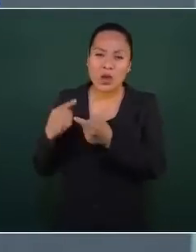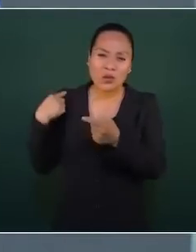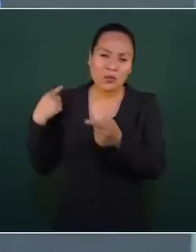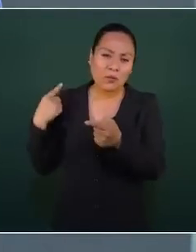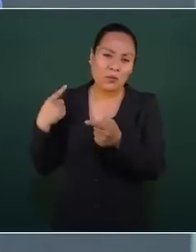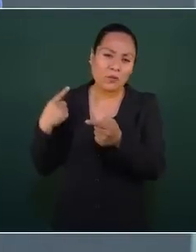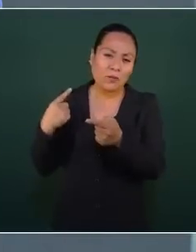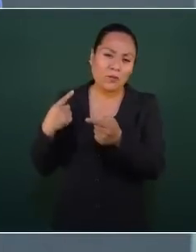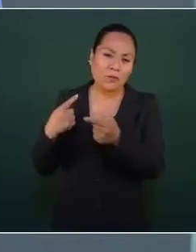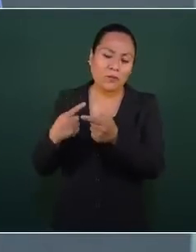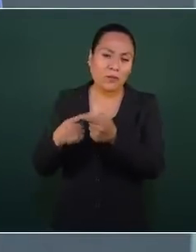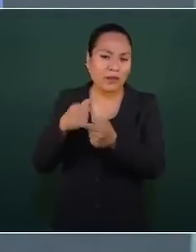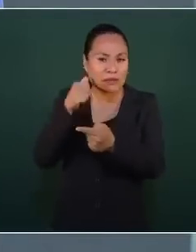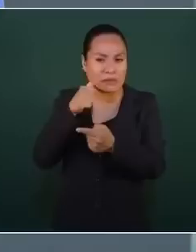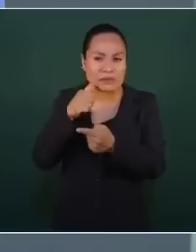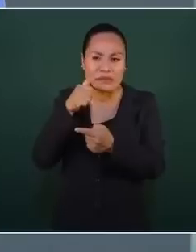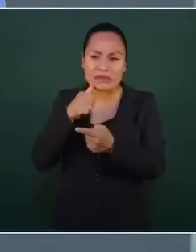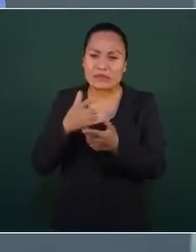una